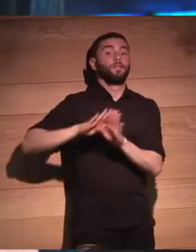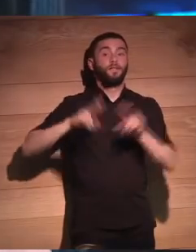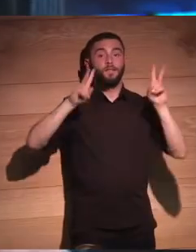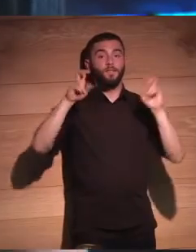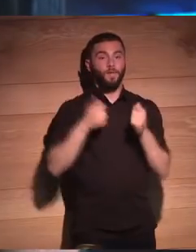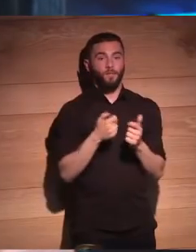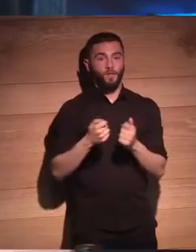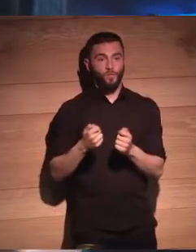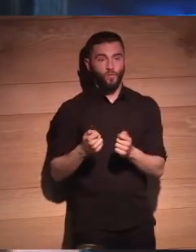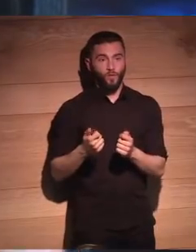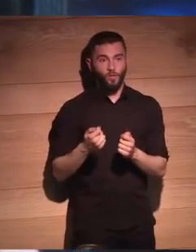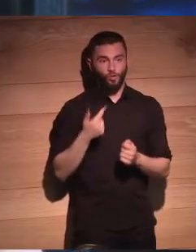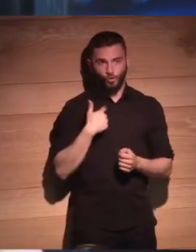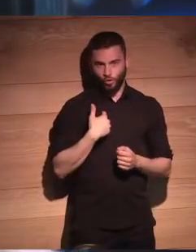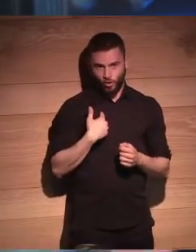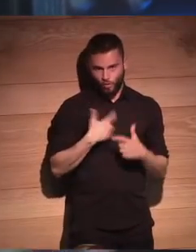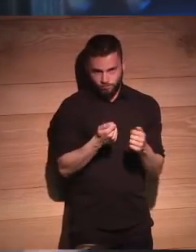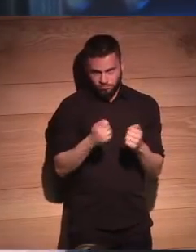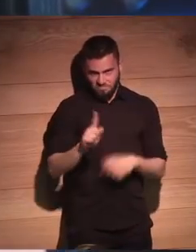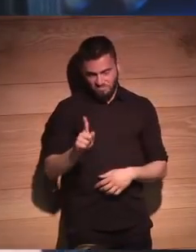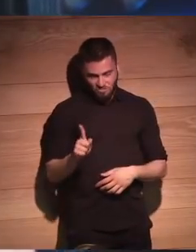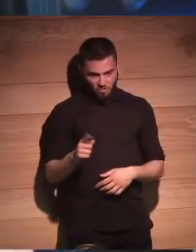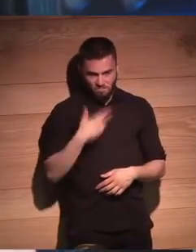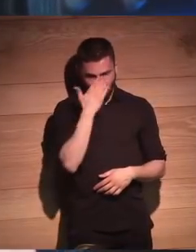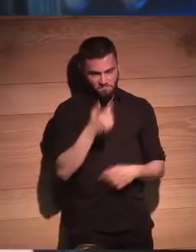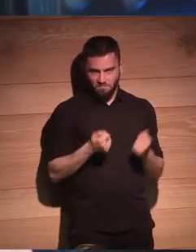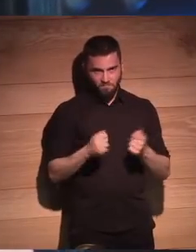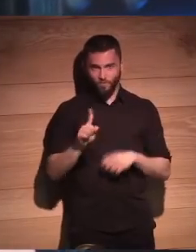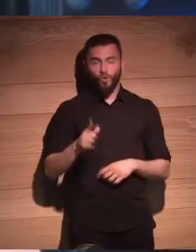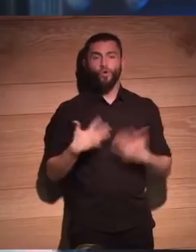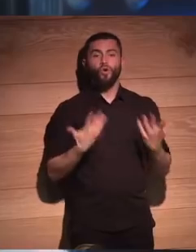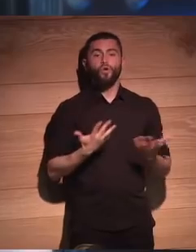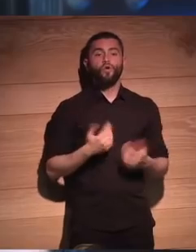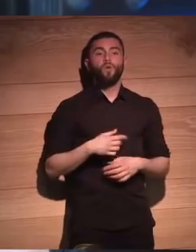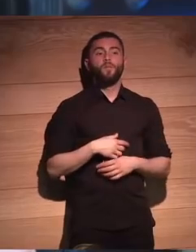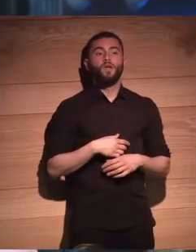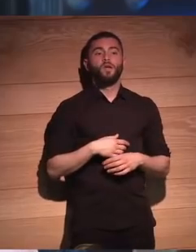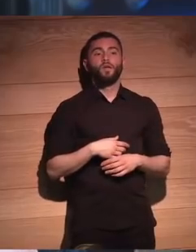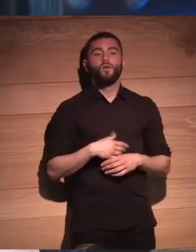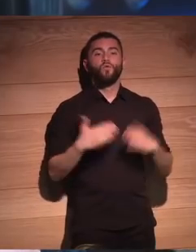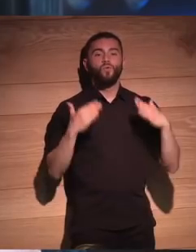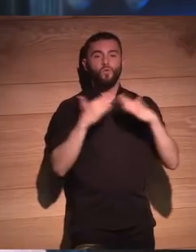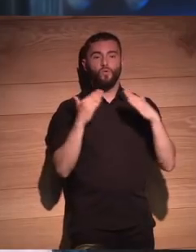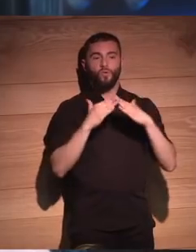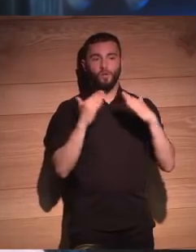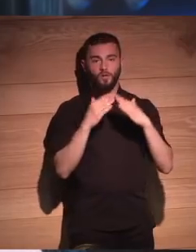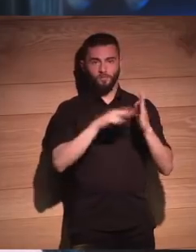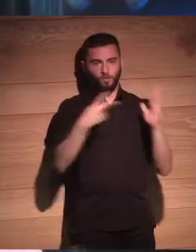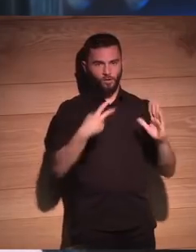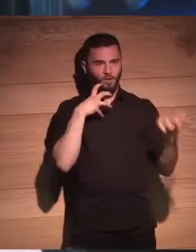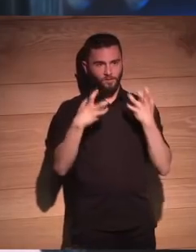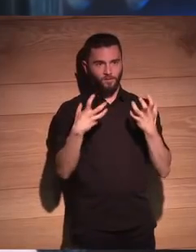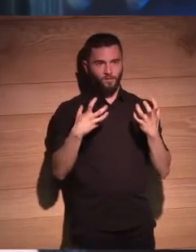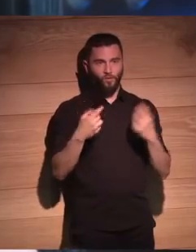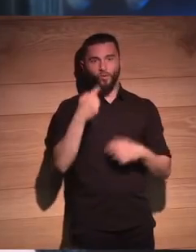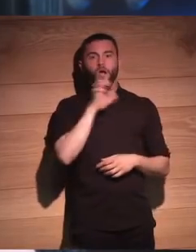videojuegos, yo reconozco que no soy de videojuegos, como tú dices, no lo ves pulgares, ¿sí? Pero como estamos en una casa que le saca pecho a la tecnología, hay una curiosidad. Tengo